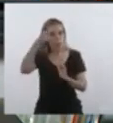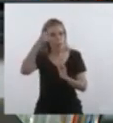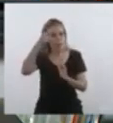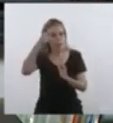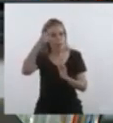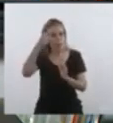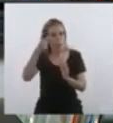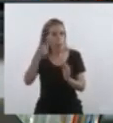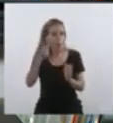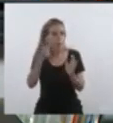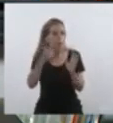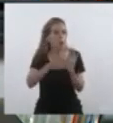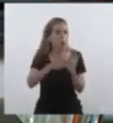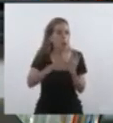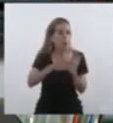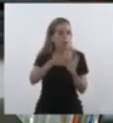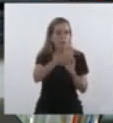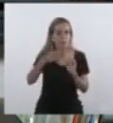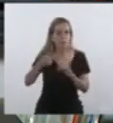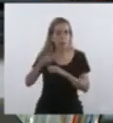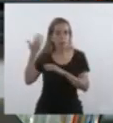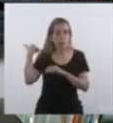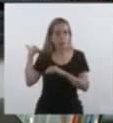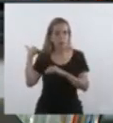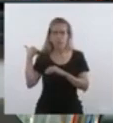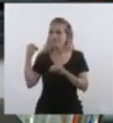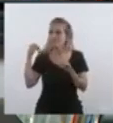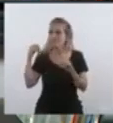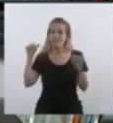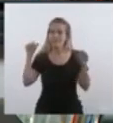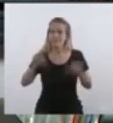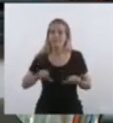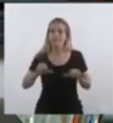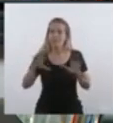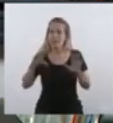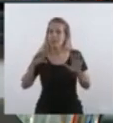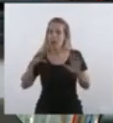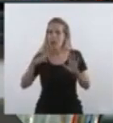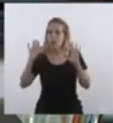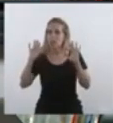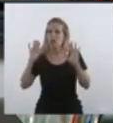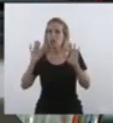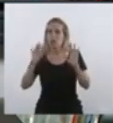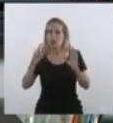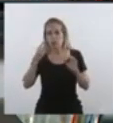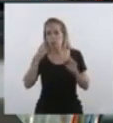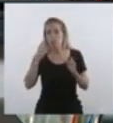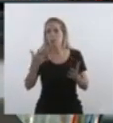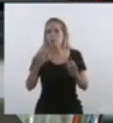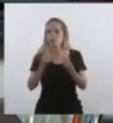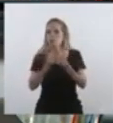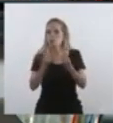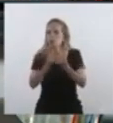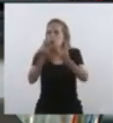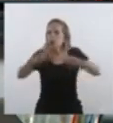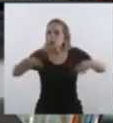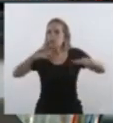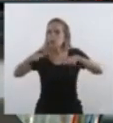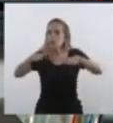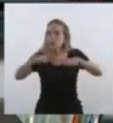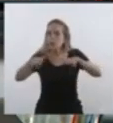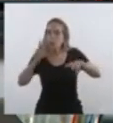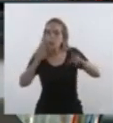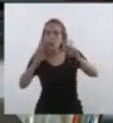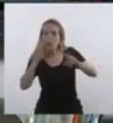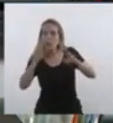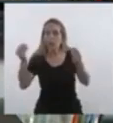la semana pasada ha sido poco, a la luz de muchas cosas que hemos visto ocurrir a